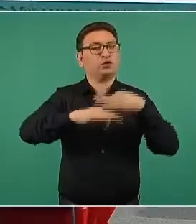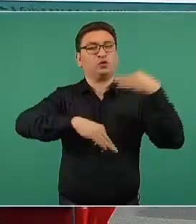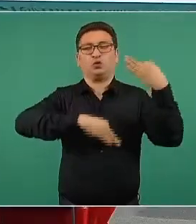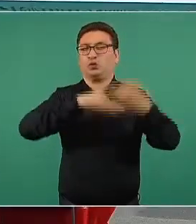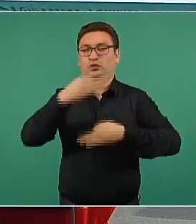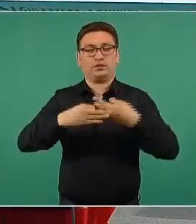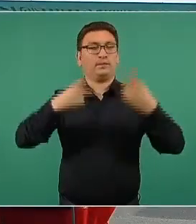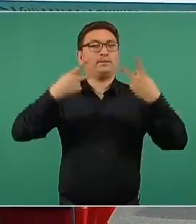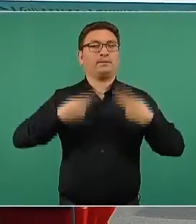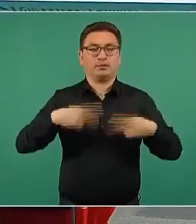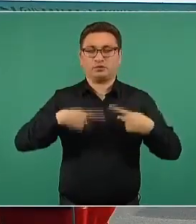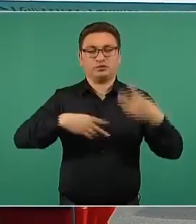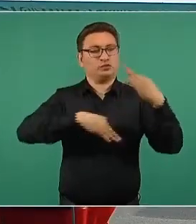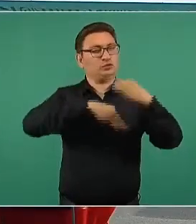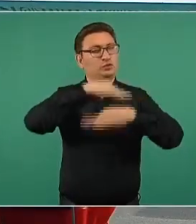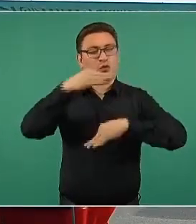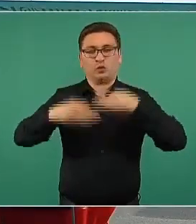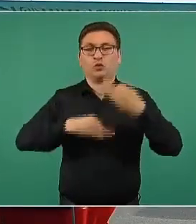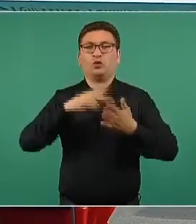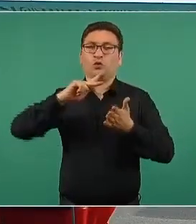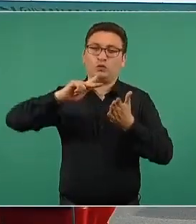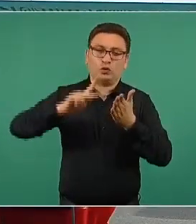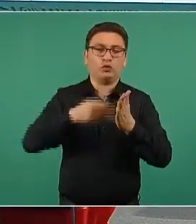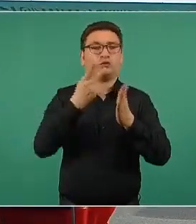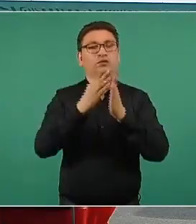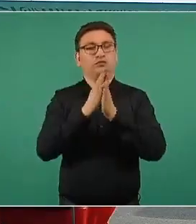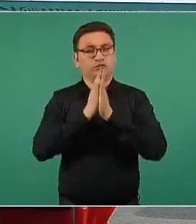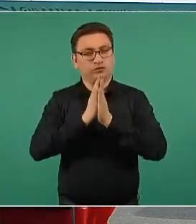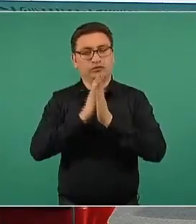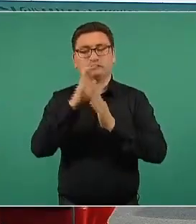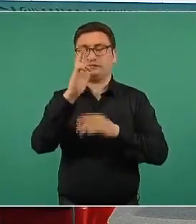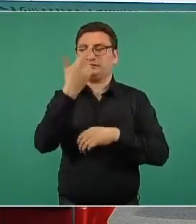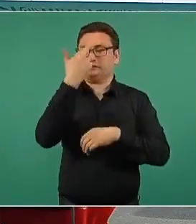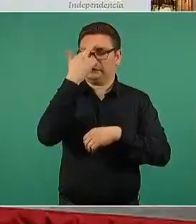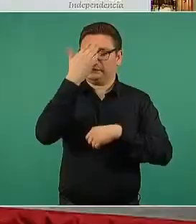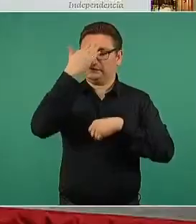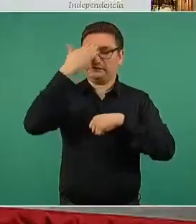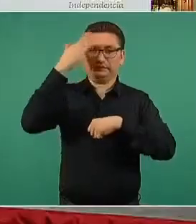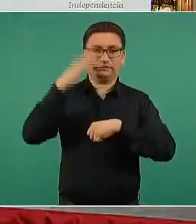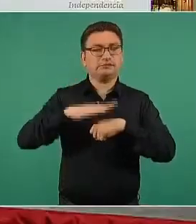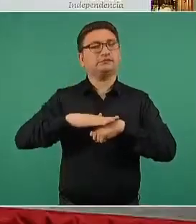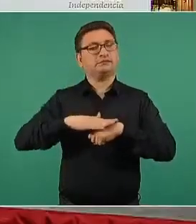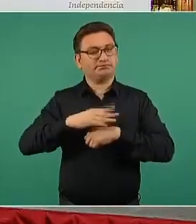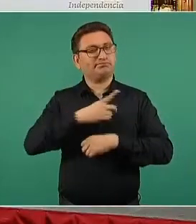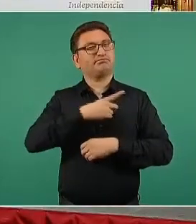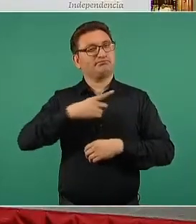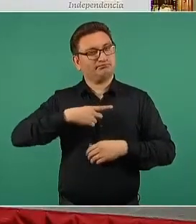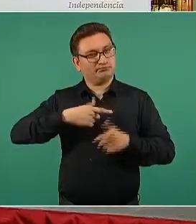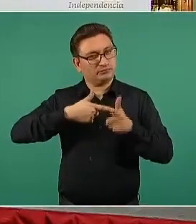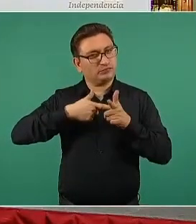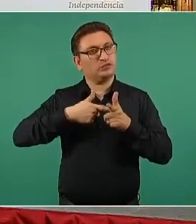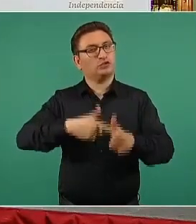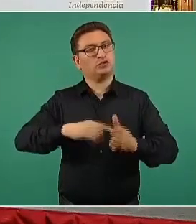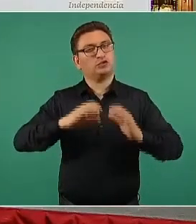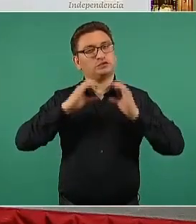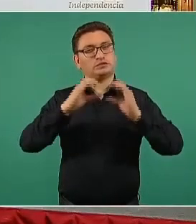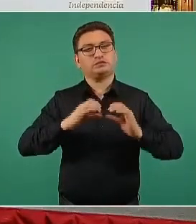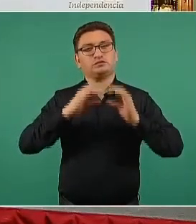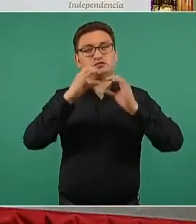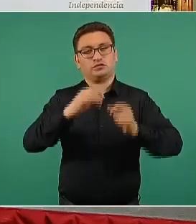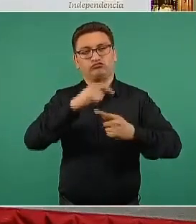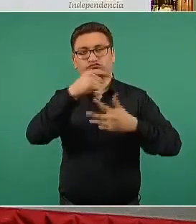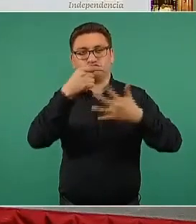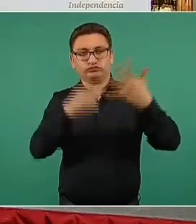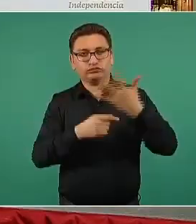todas las personas nuevamente estemos recordando continuamente que debemos continuar aplicando las medidas